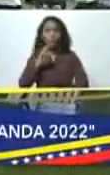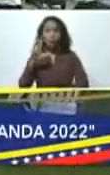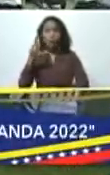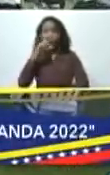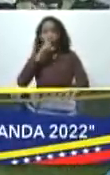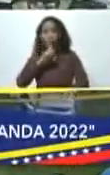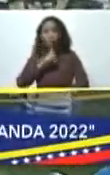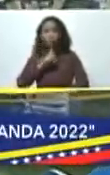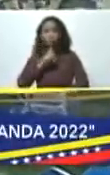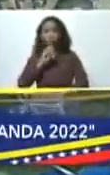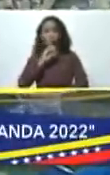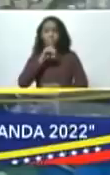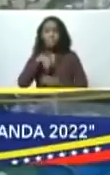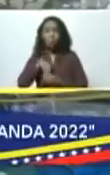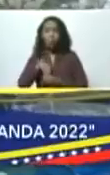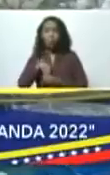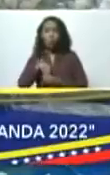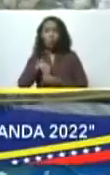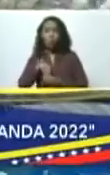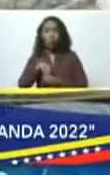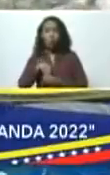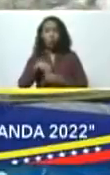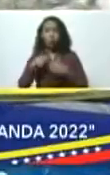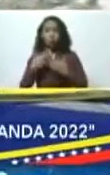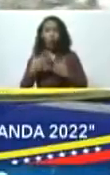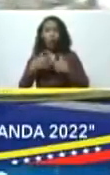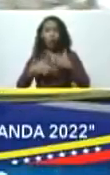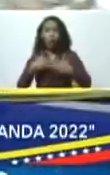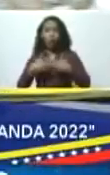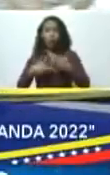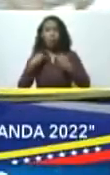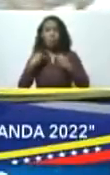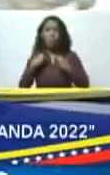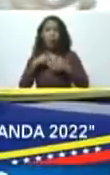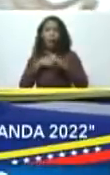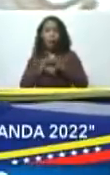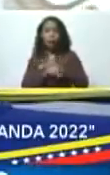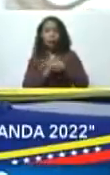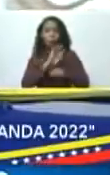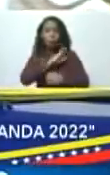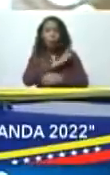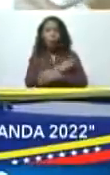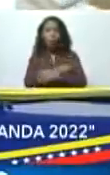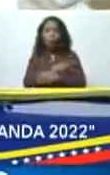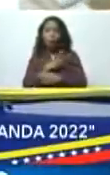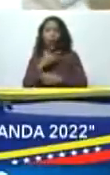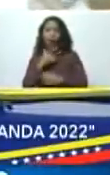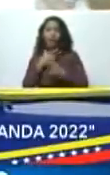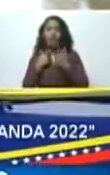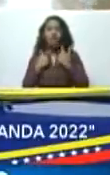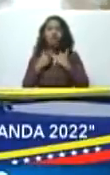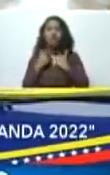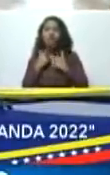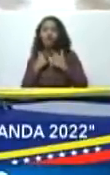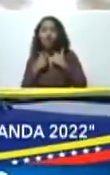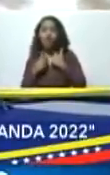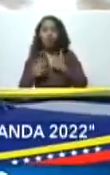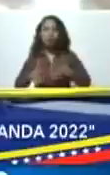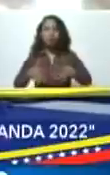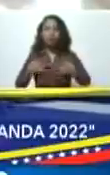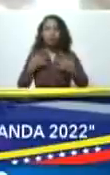años se incorporó a la revolución para acceder al poder y gozar del